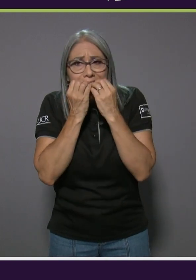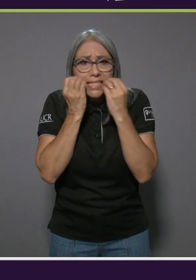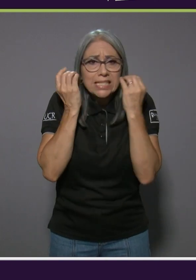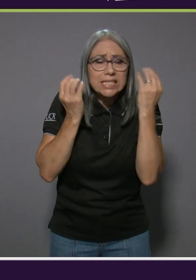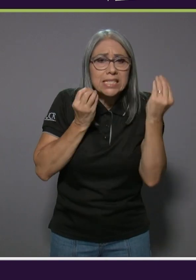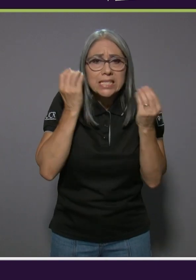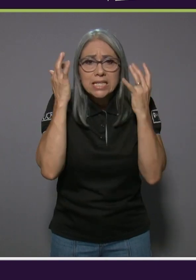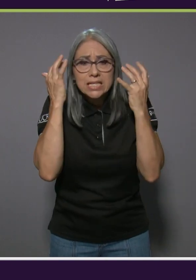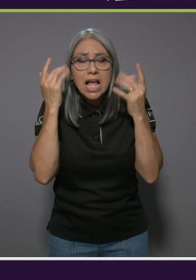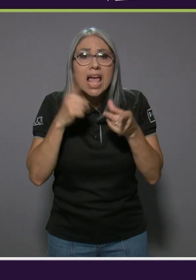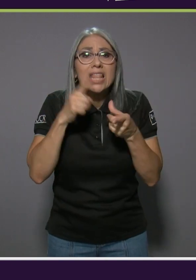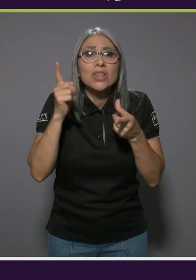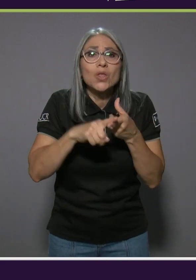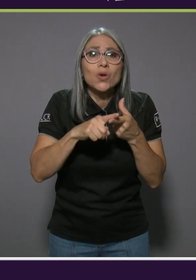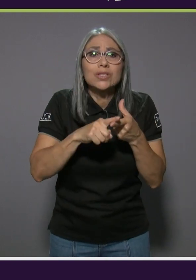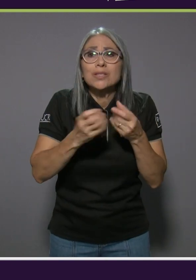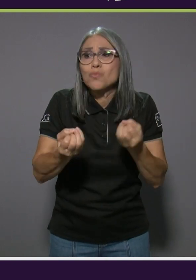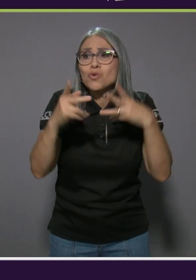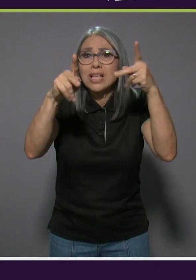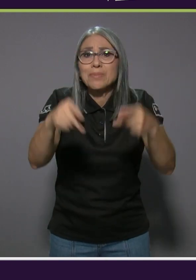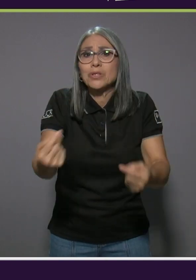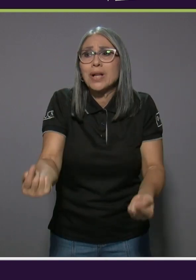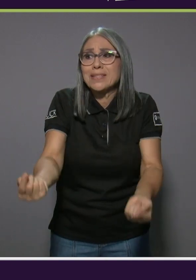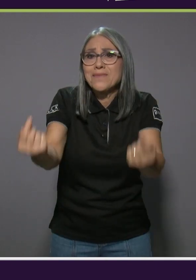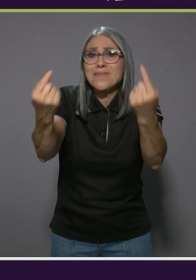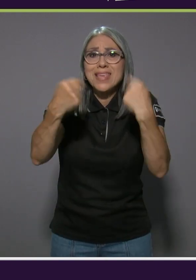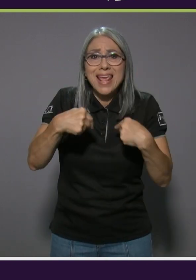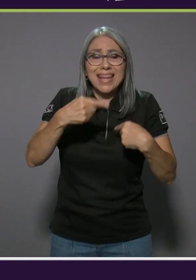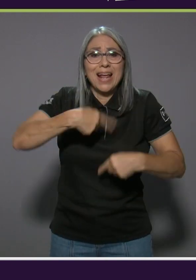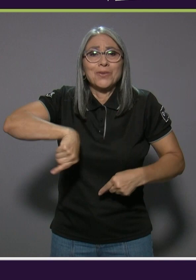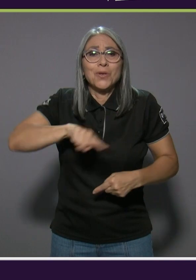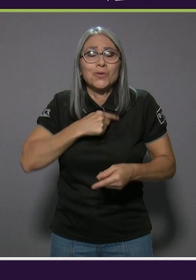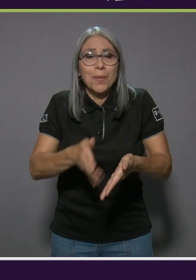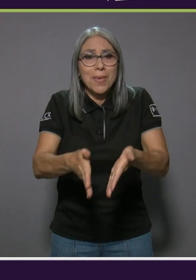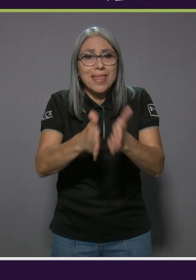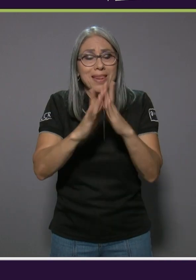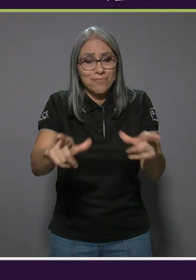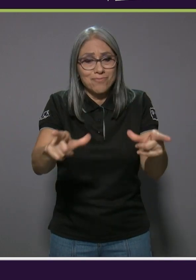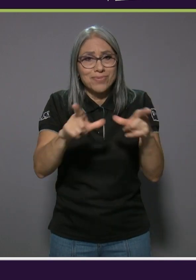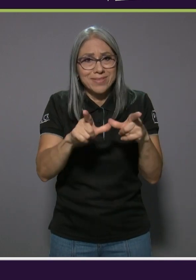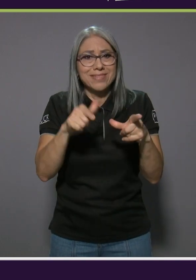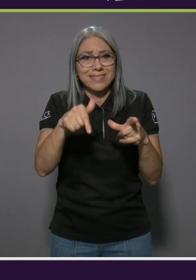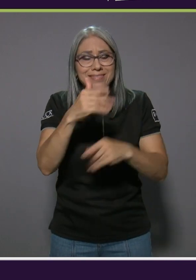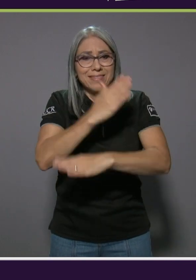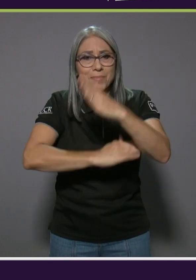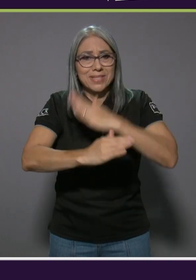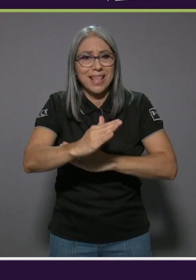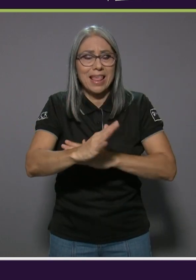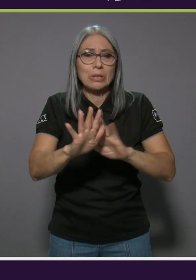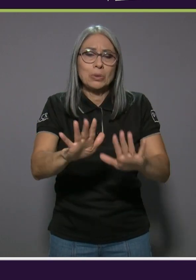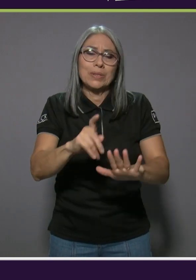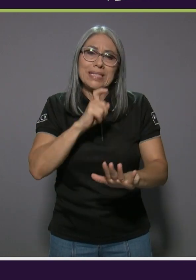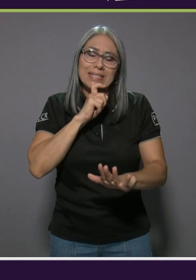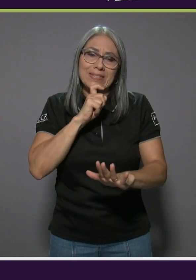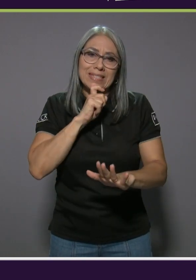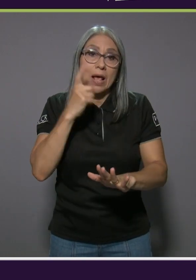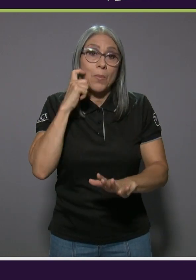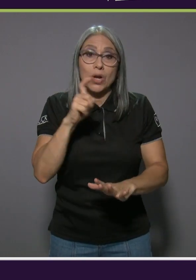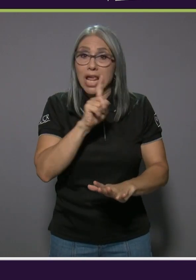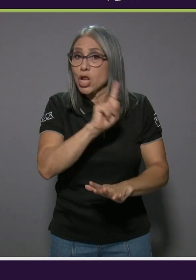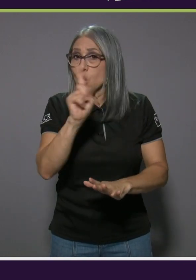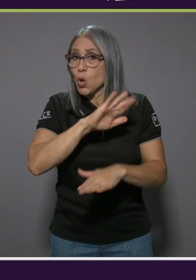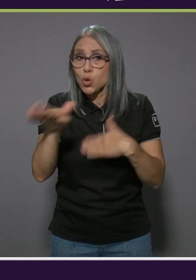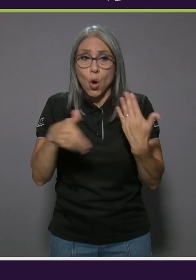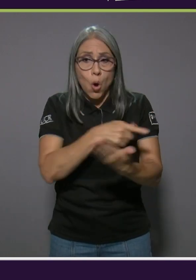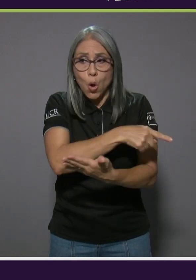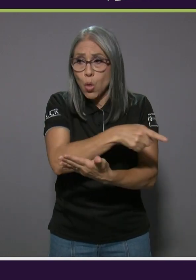hace que se nos sature nosotros un poquitito el servicio, porque no todas este tipo de patologías aplican, por decirlo así, para ser